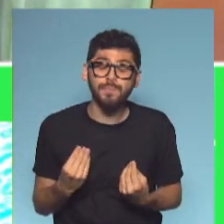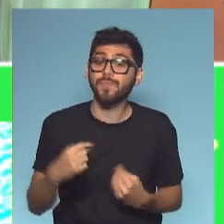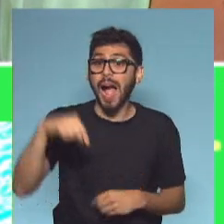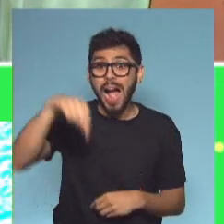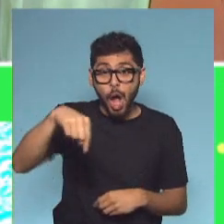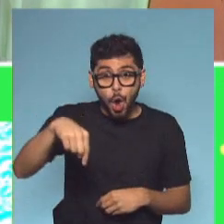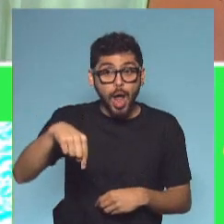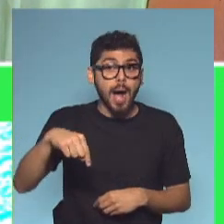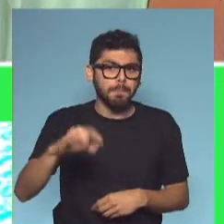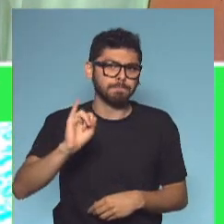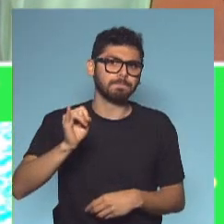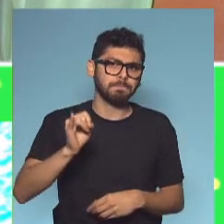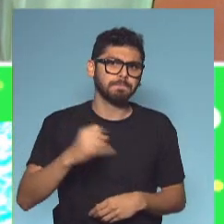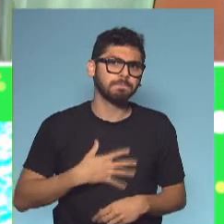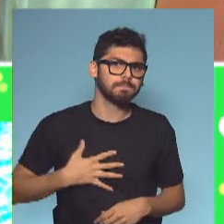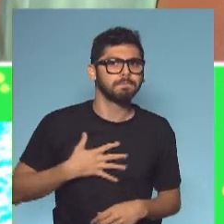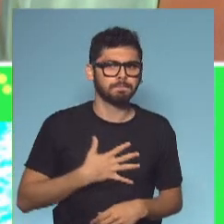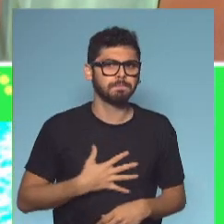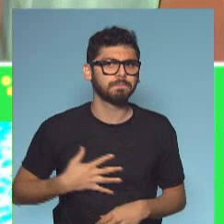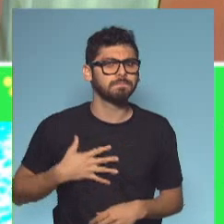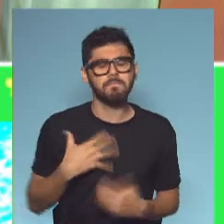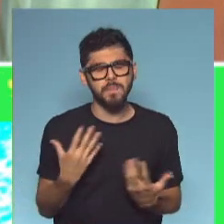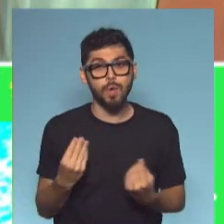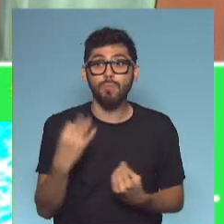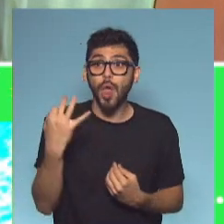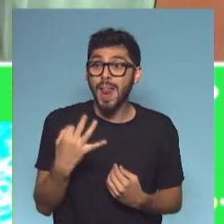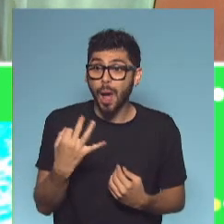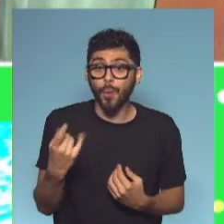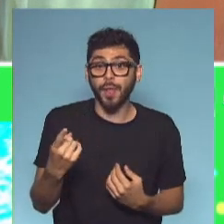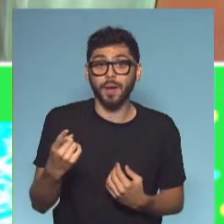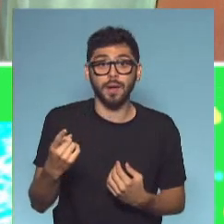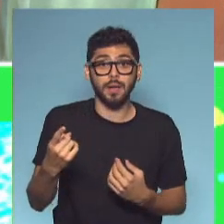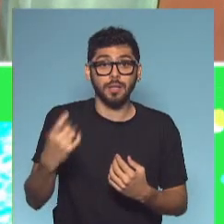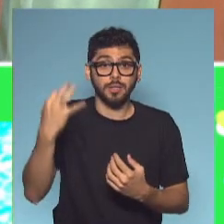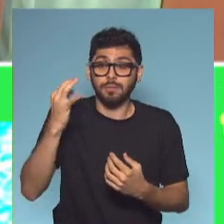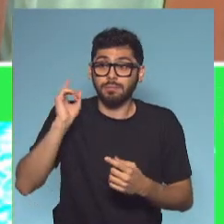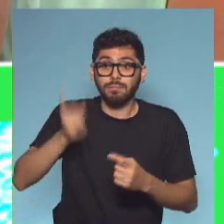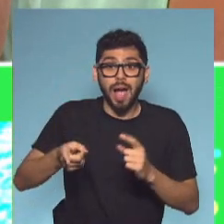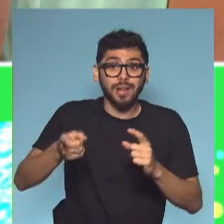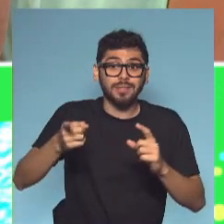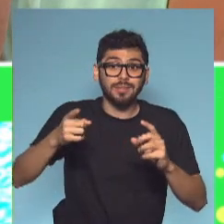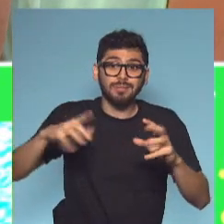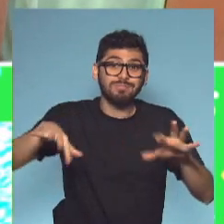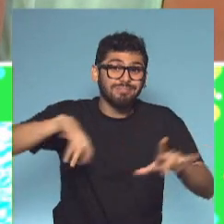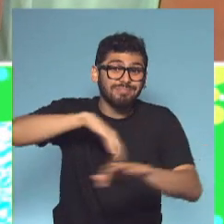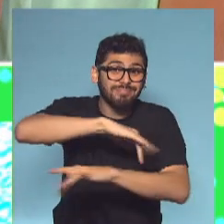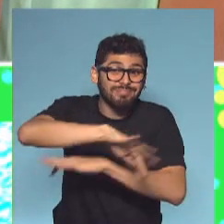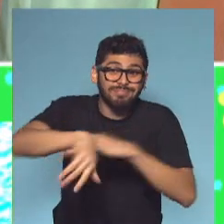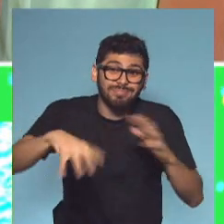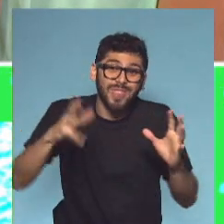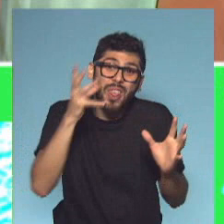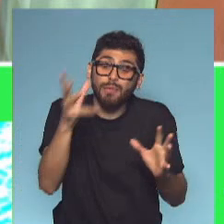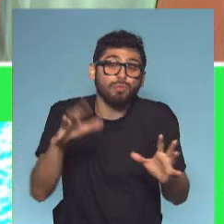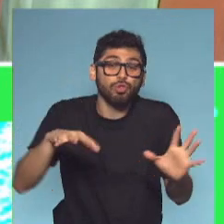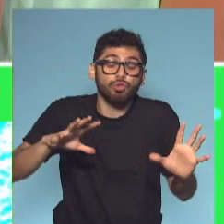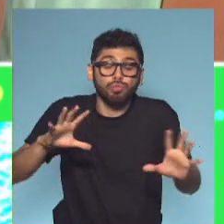esta ciudad sí, porque de verdad que pues el vandalismo también se aprovechó de la situación y, o sea, todo se salió de control, es como si todo